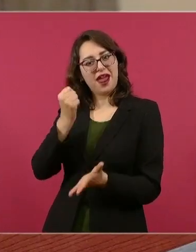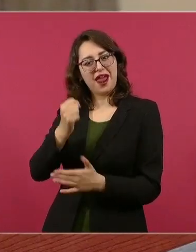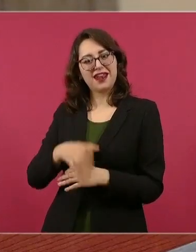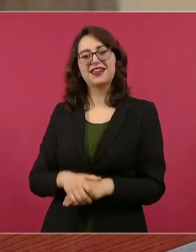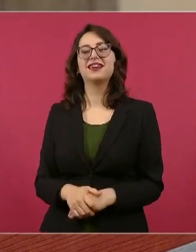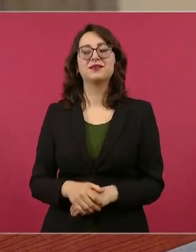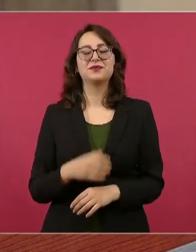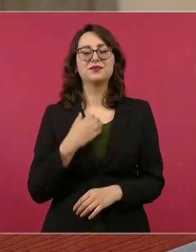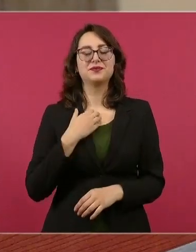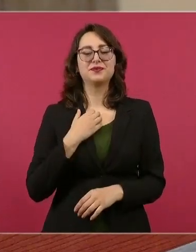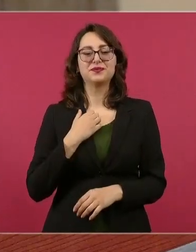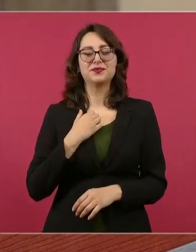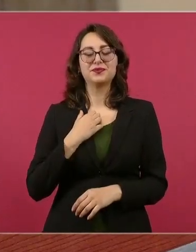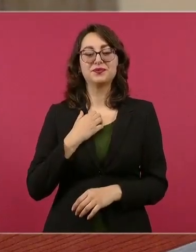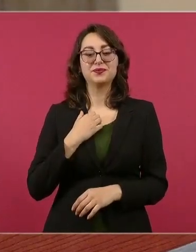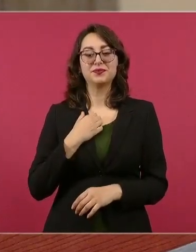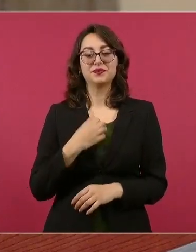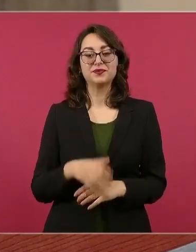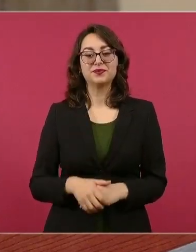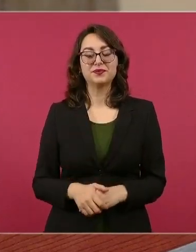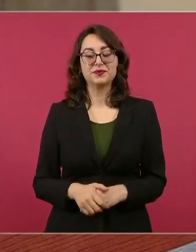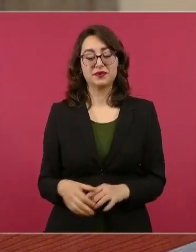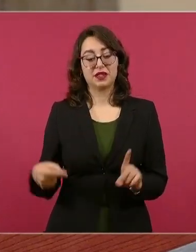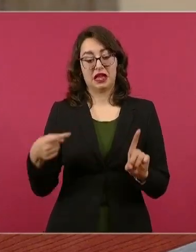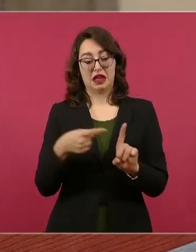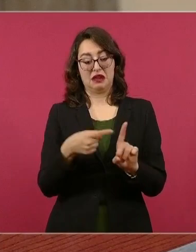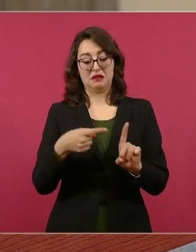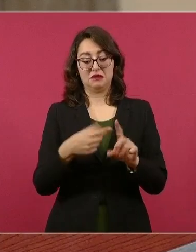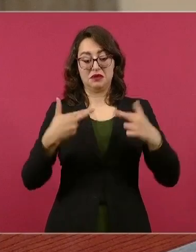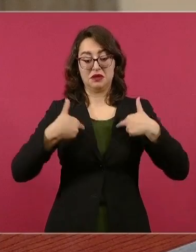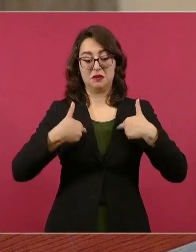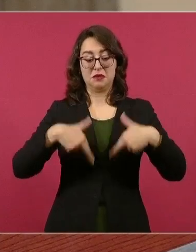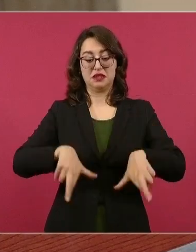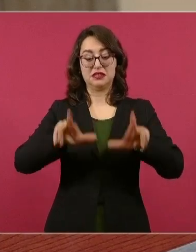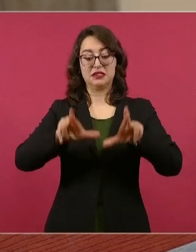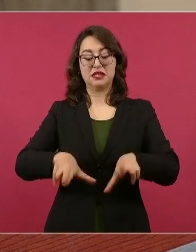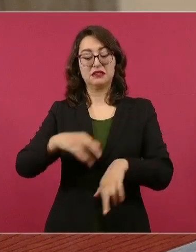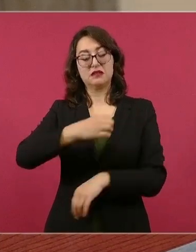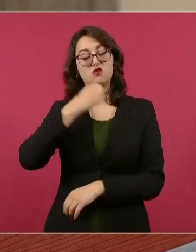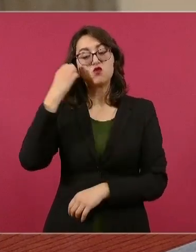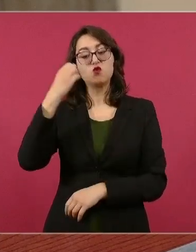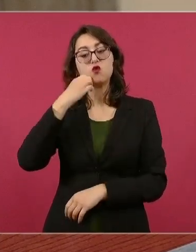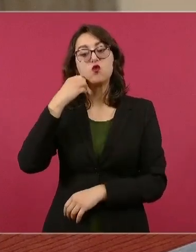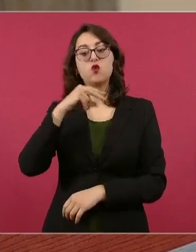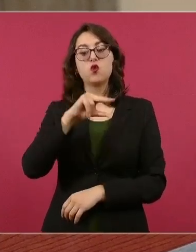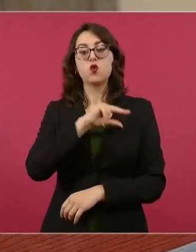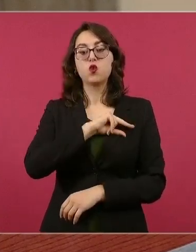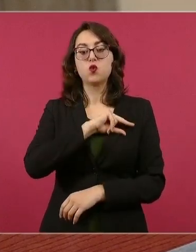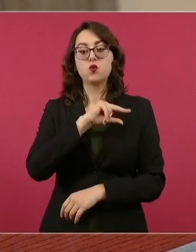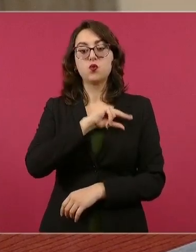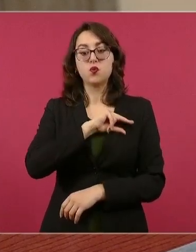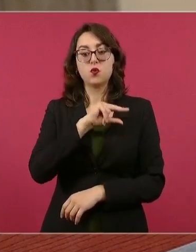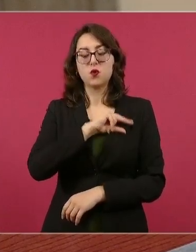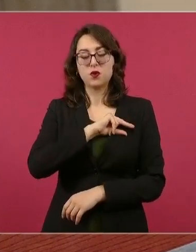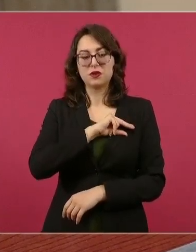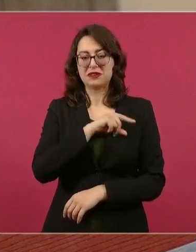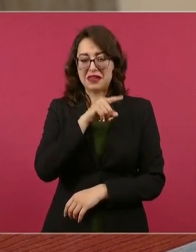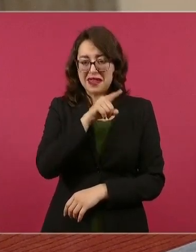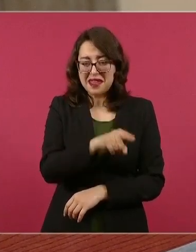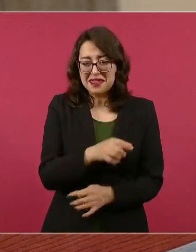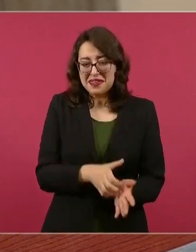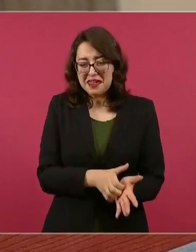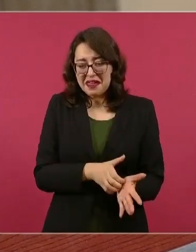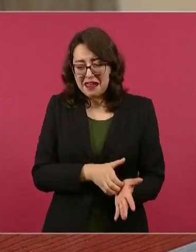Fue representante legal de uno de los colegios privados más caros de Texcoco. Su ruta no ha sido la